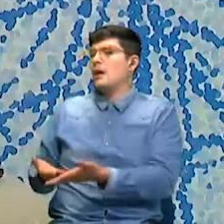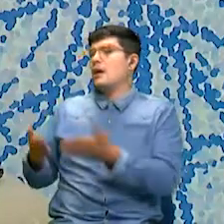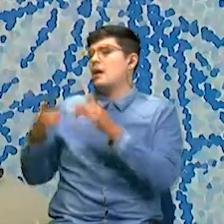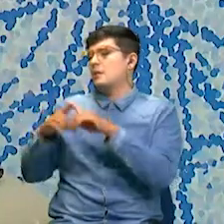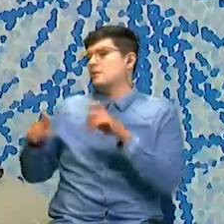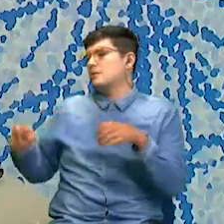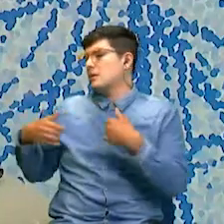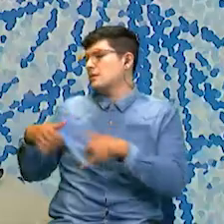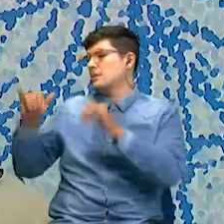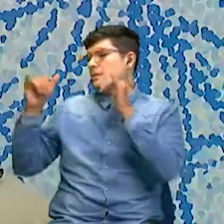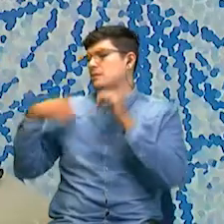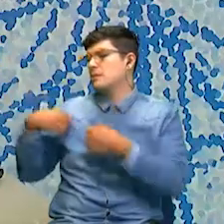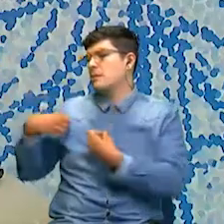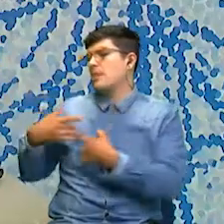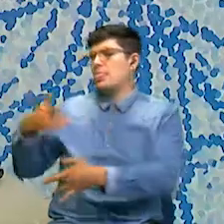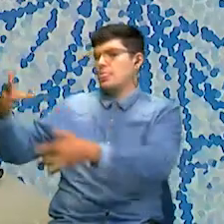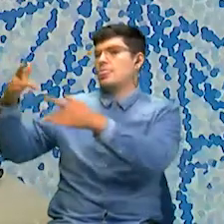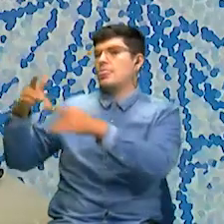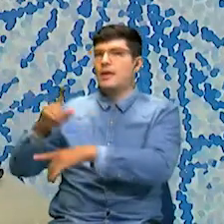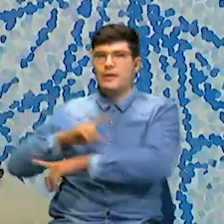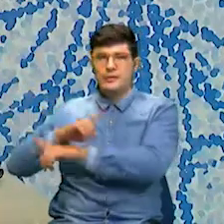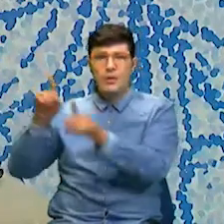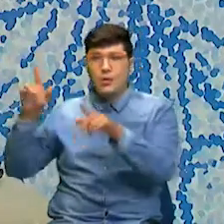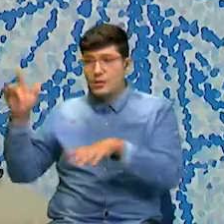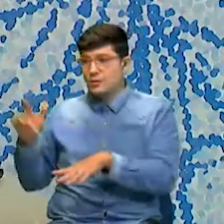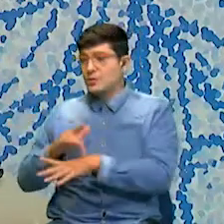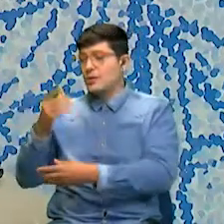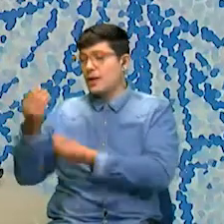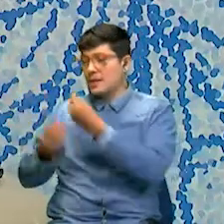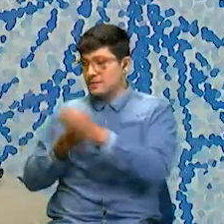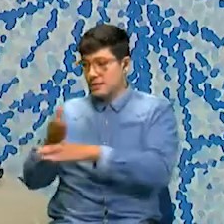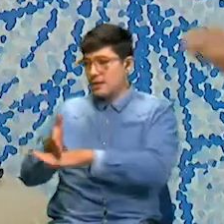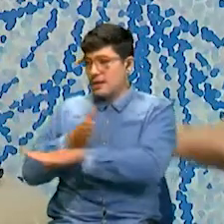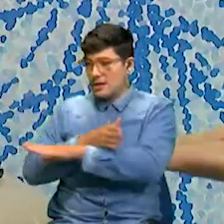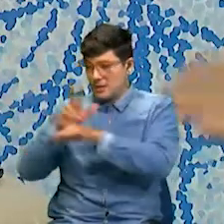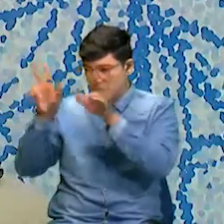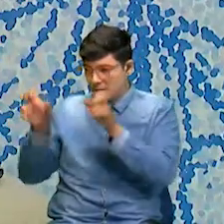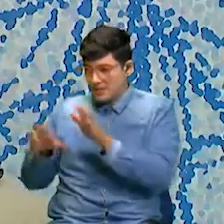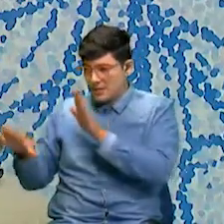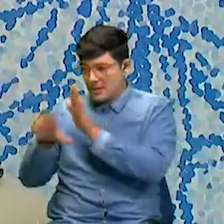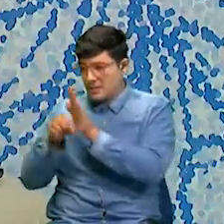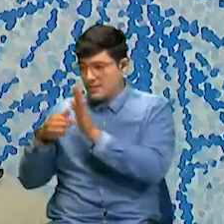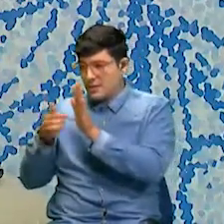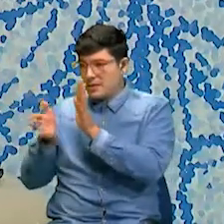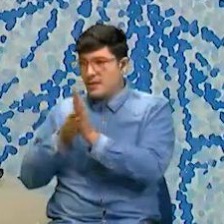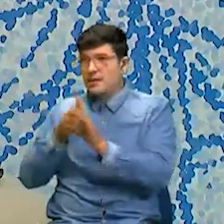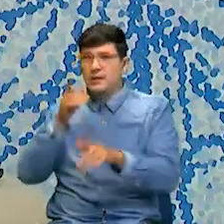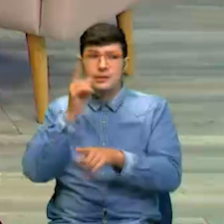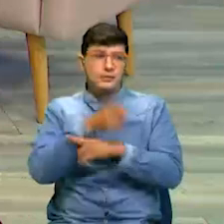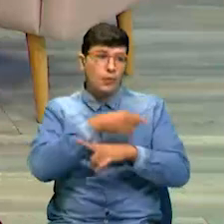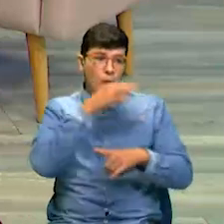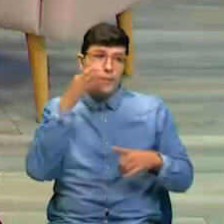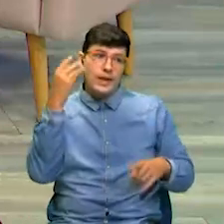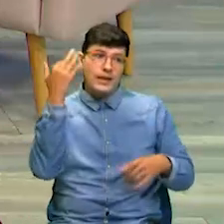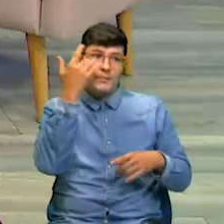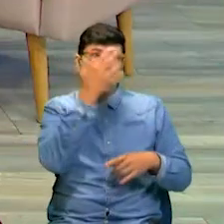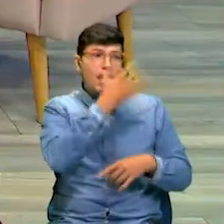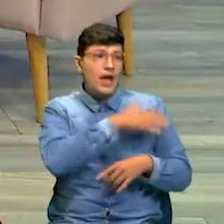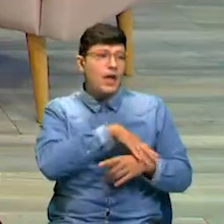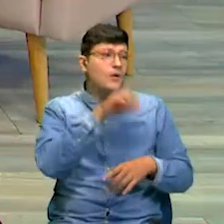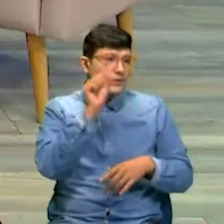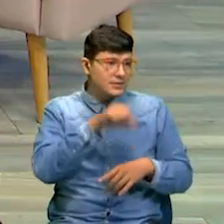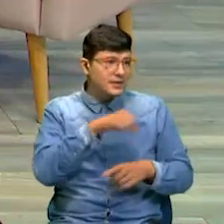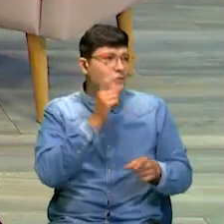así, regalarlos. Uno tiene que hacer algún tema legal. Pues que está sería... enamorado. Ah, no, perfecto, maravilloso, pero no